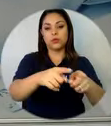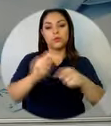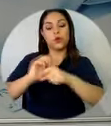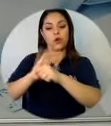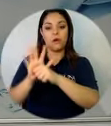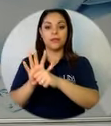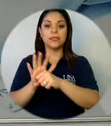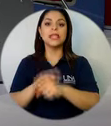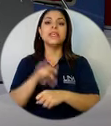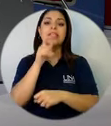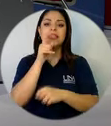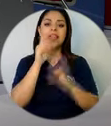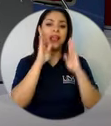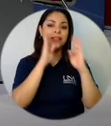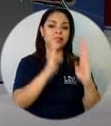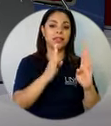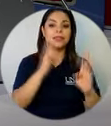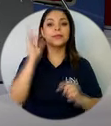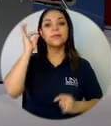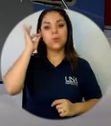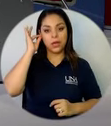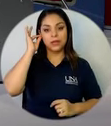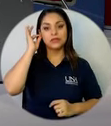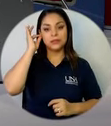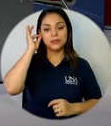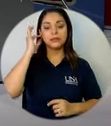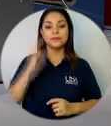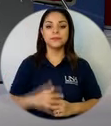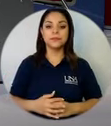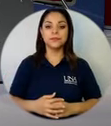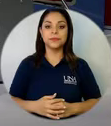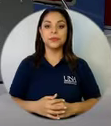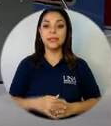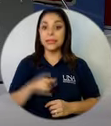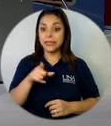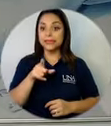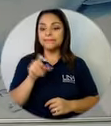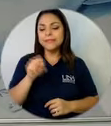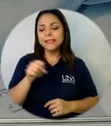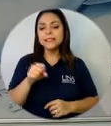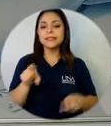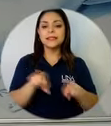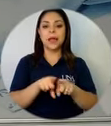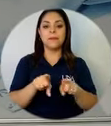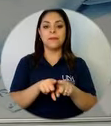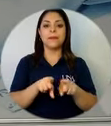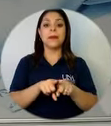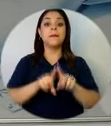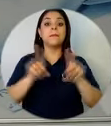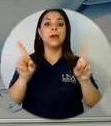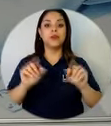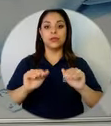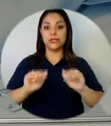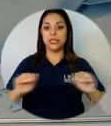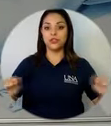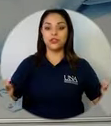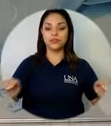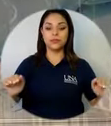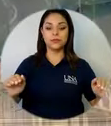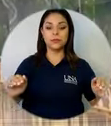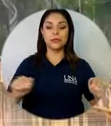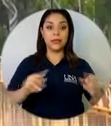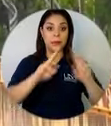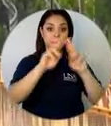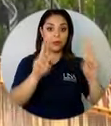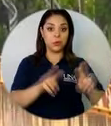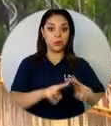solamente... O sea, esas personas no las van a atender las mujeres de sus casas. Sí, y es que no solamente eso. El hecho de decir, bueno, los niños